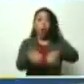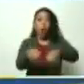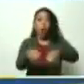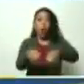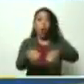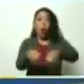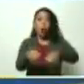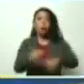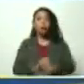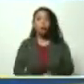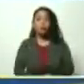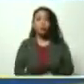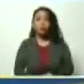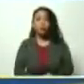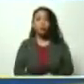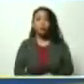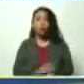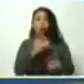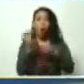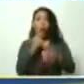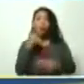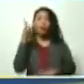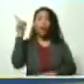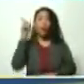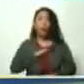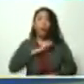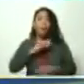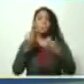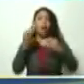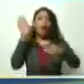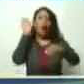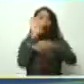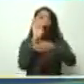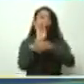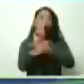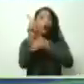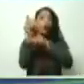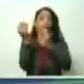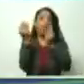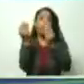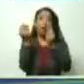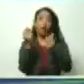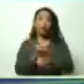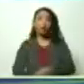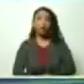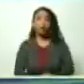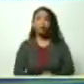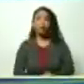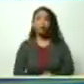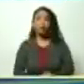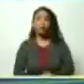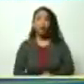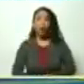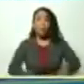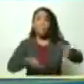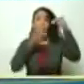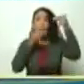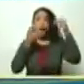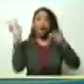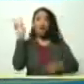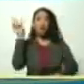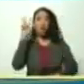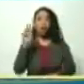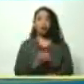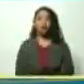bloqueado como dicen ellos para proteger ese dinero le han secuestrado a Venezuela